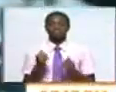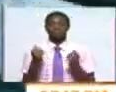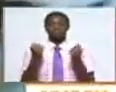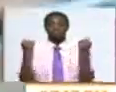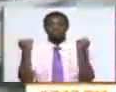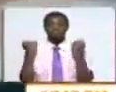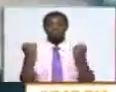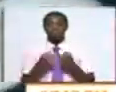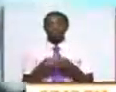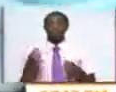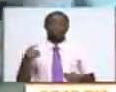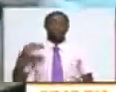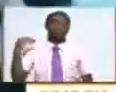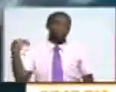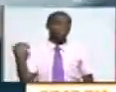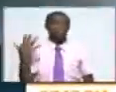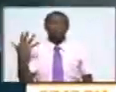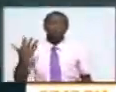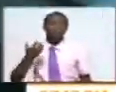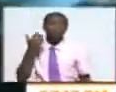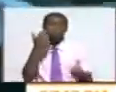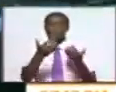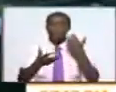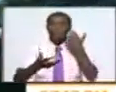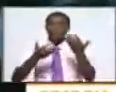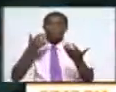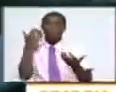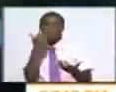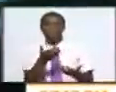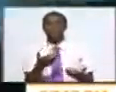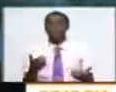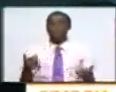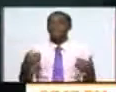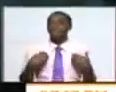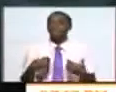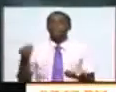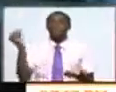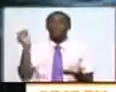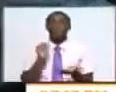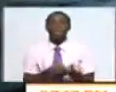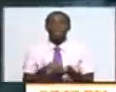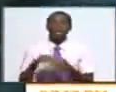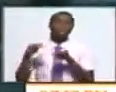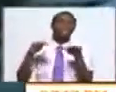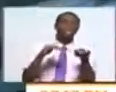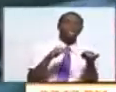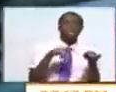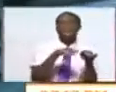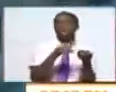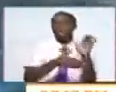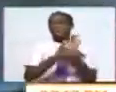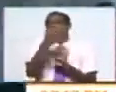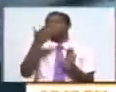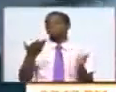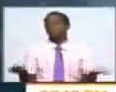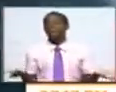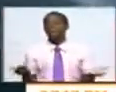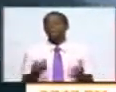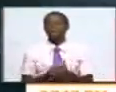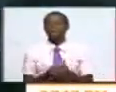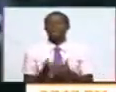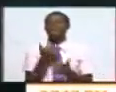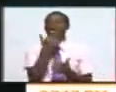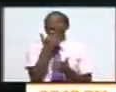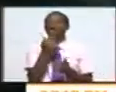Echándole aquí a estos, ya lo pudimos votar otra vez para abajo del tribunal Altamira. Tenemos esta tarde